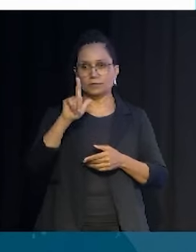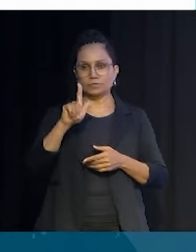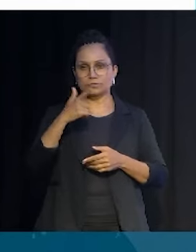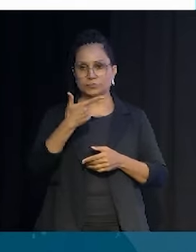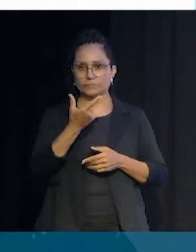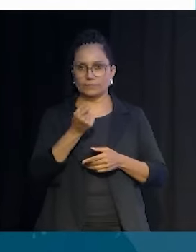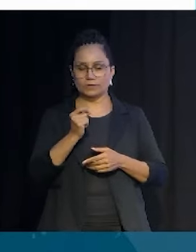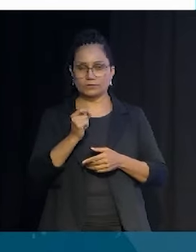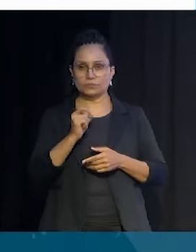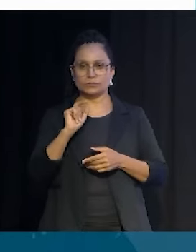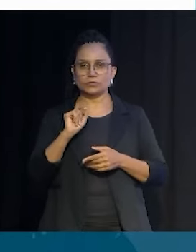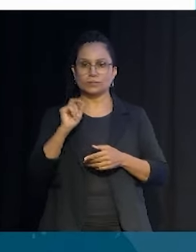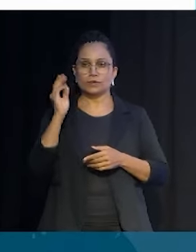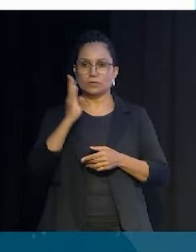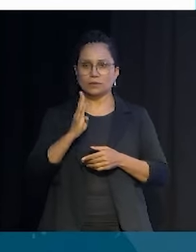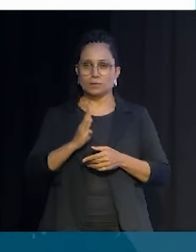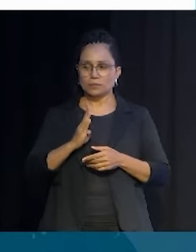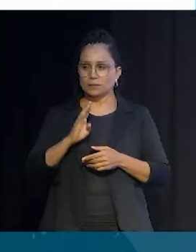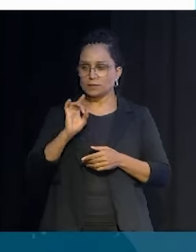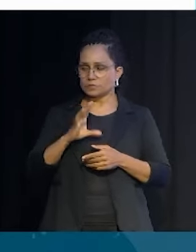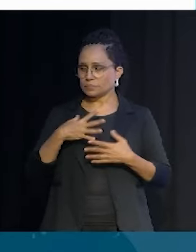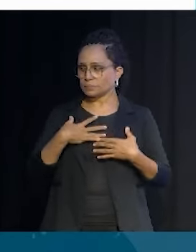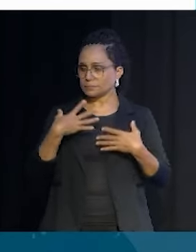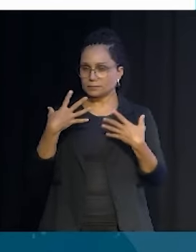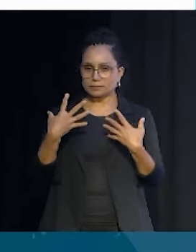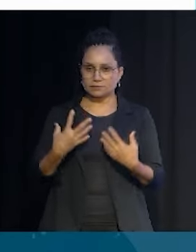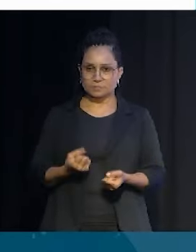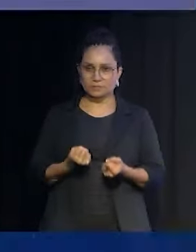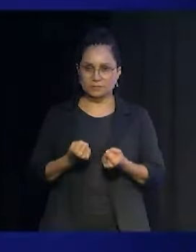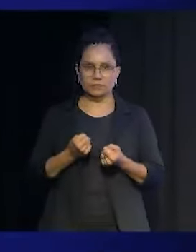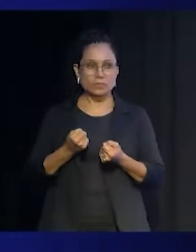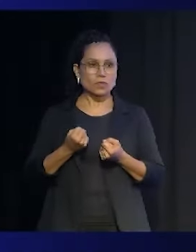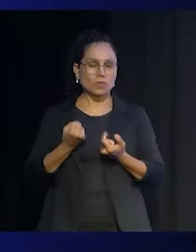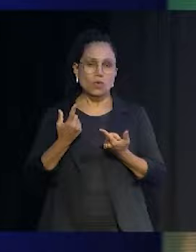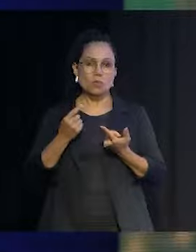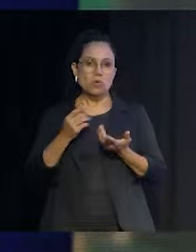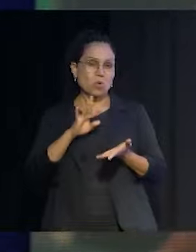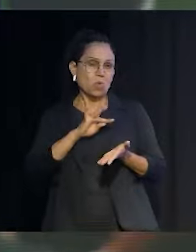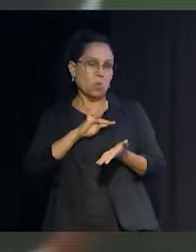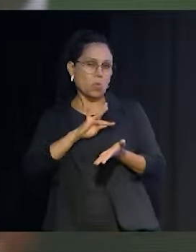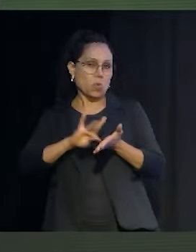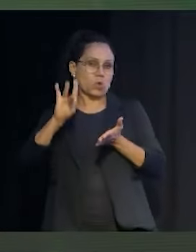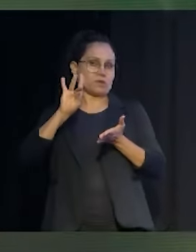G20 es que Brasil no necesita ser considerado como un rival,